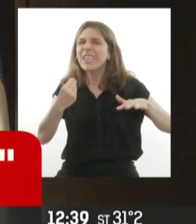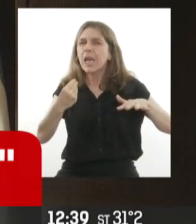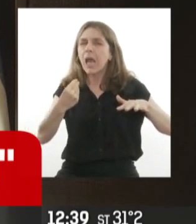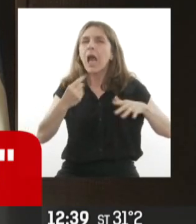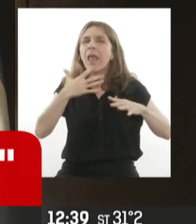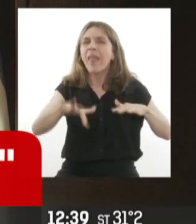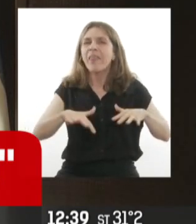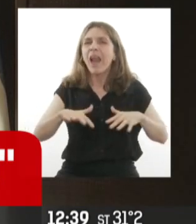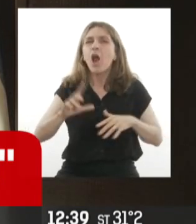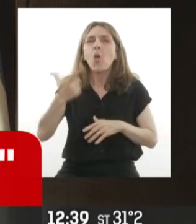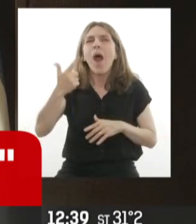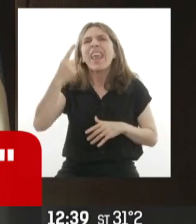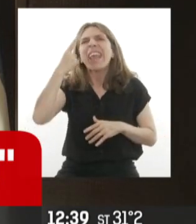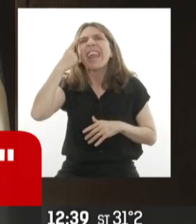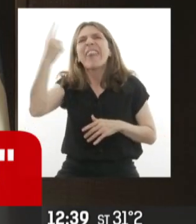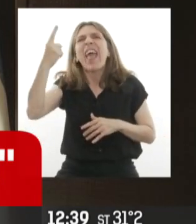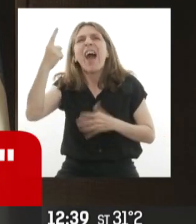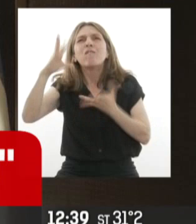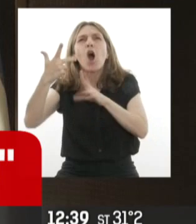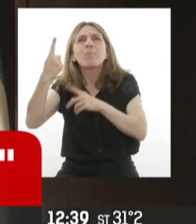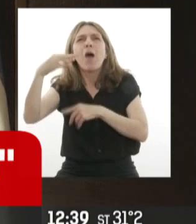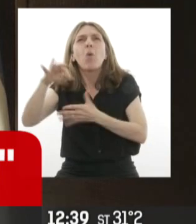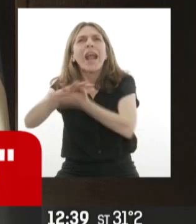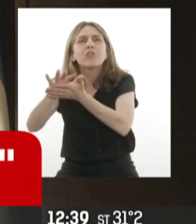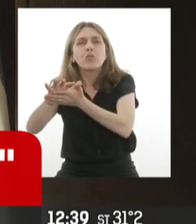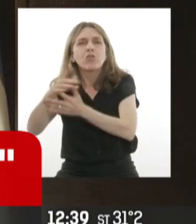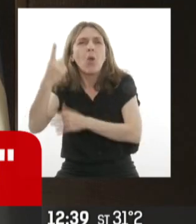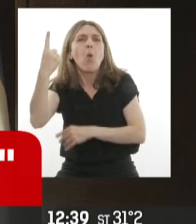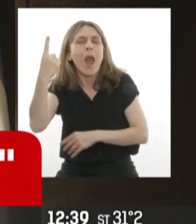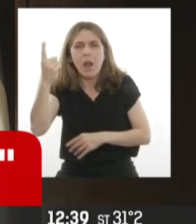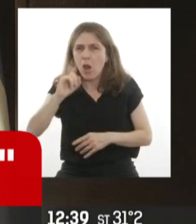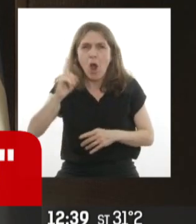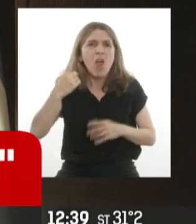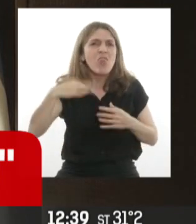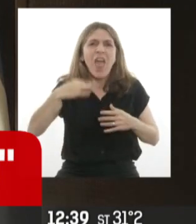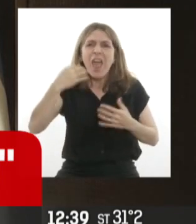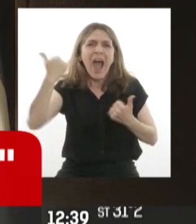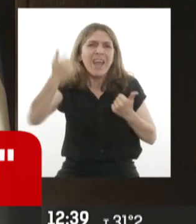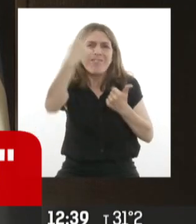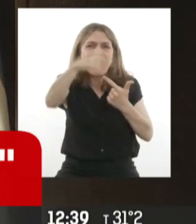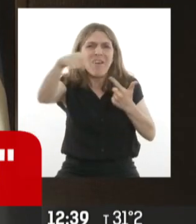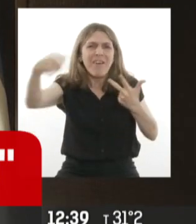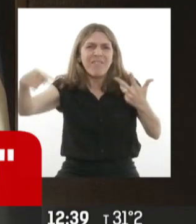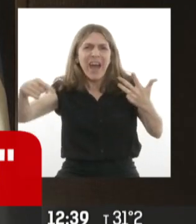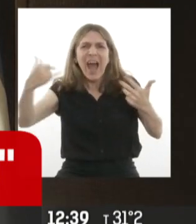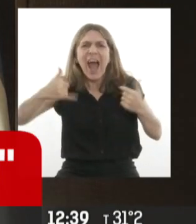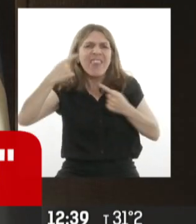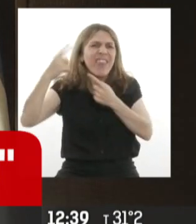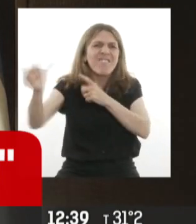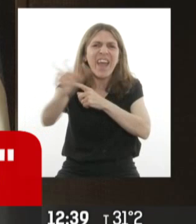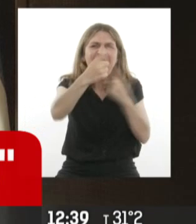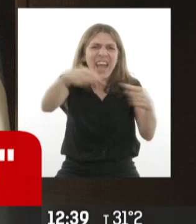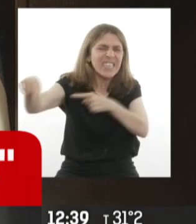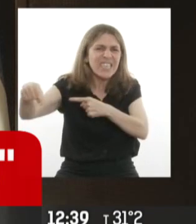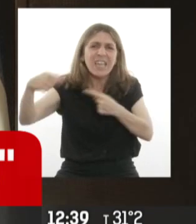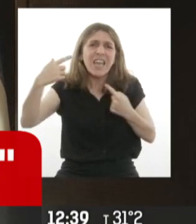impera, que hay diversidades y que en la diversidad debemos convivir y que no debemos